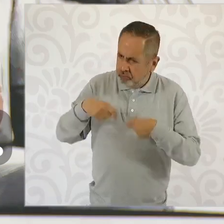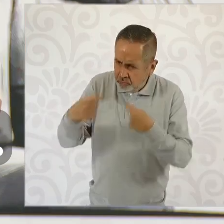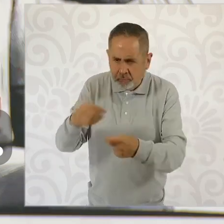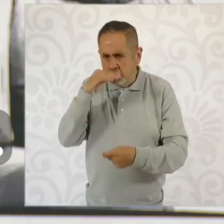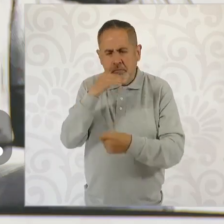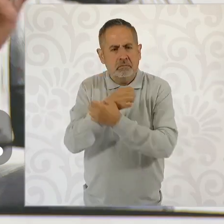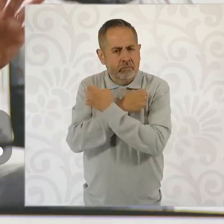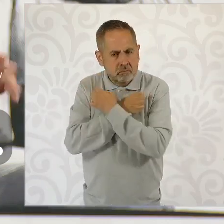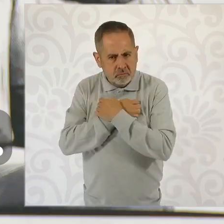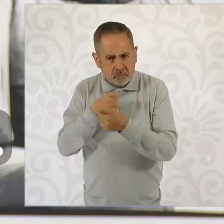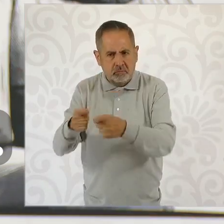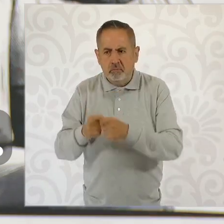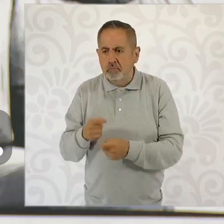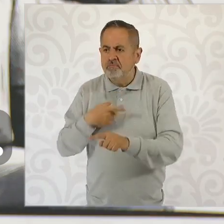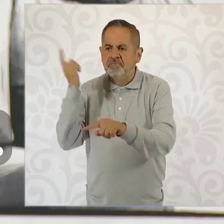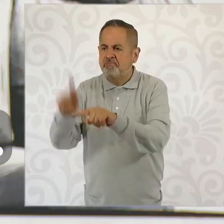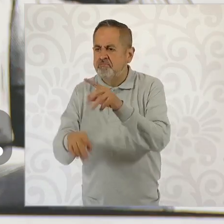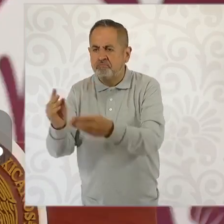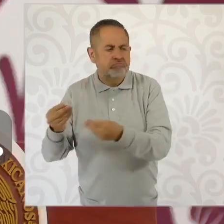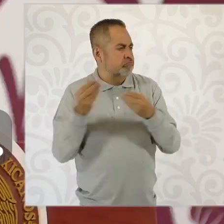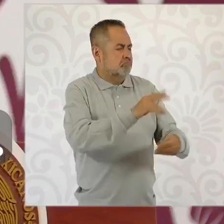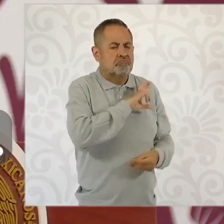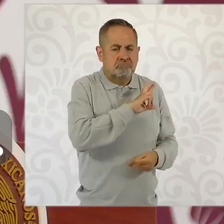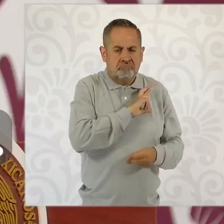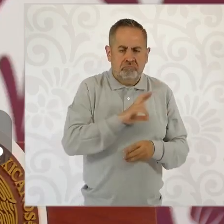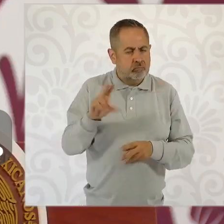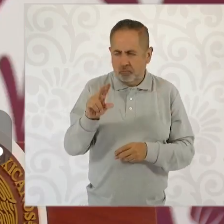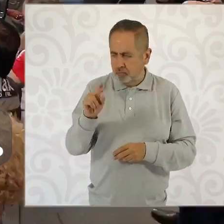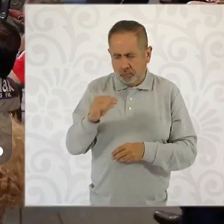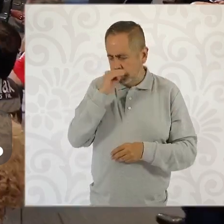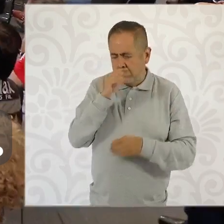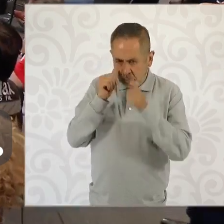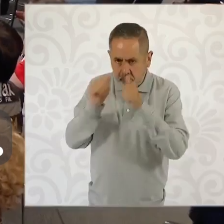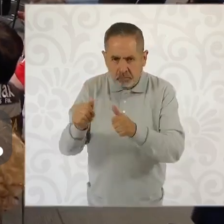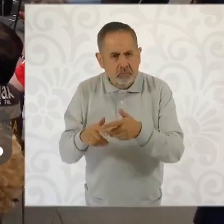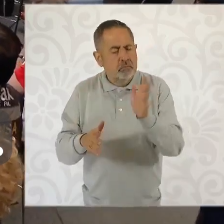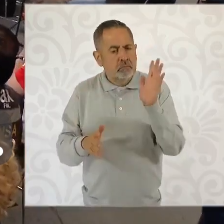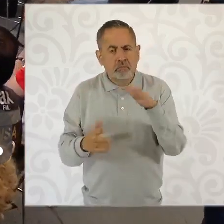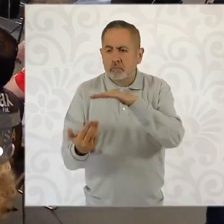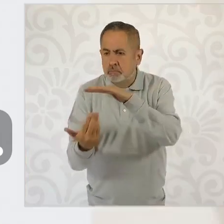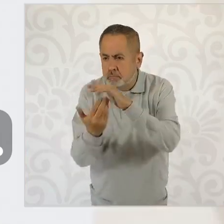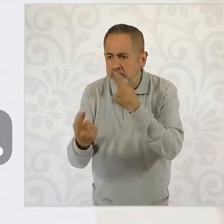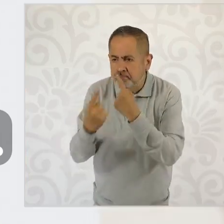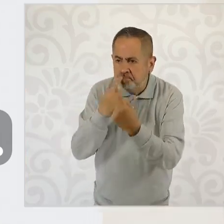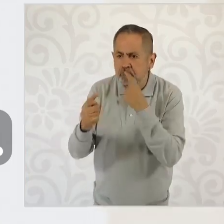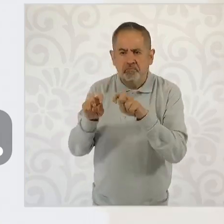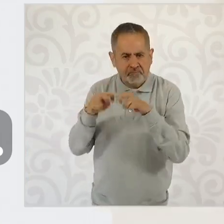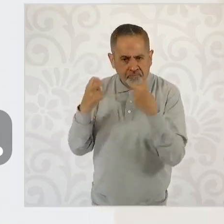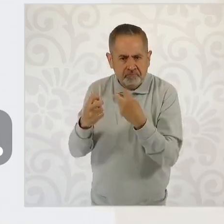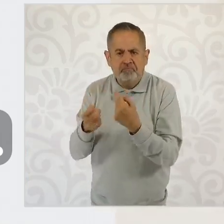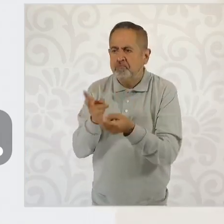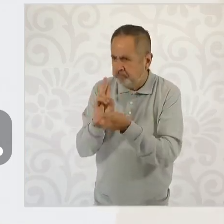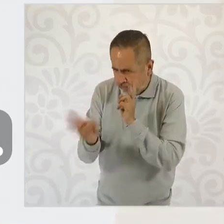seguirlo haciendo. Nosotros no privatizamos la educación. Pero lo que decimos pues son mesas de trabajo, mesas de diálogo,